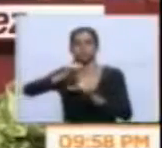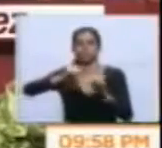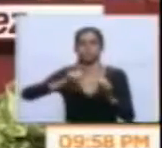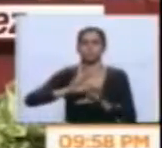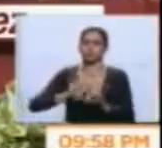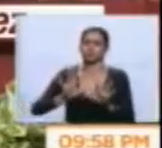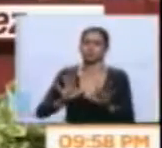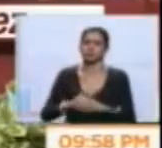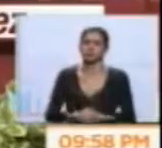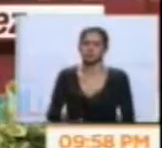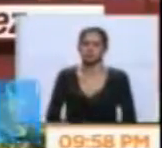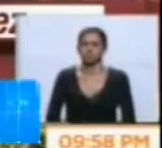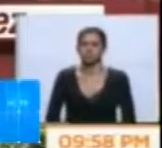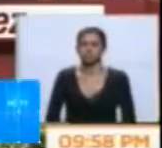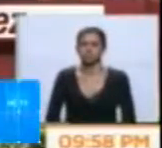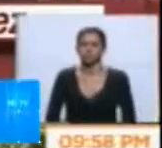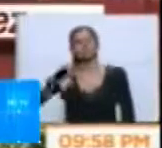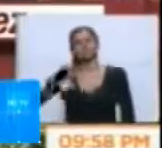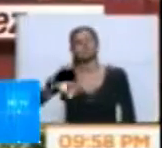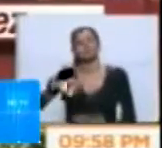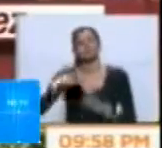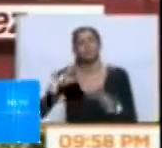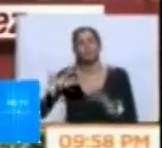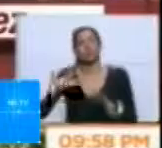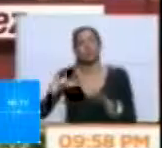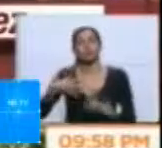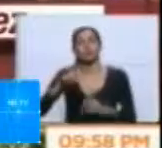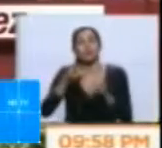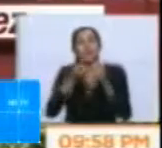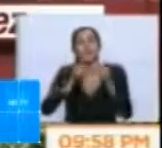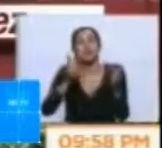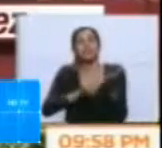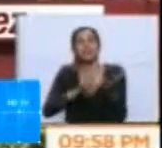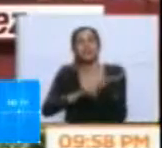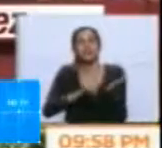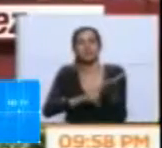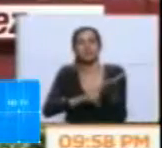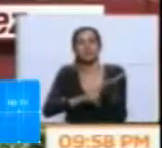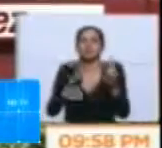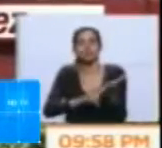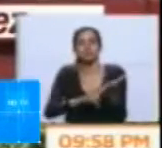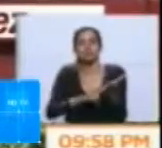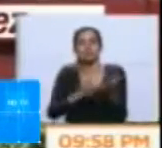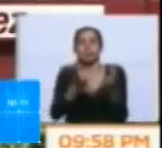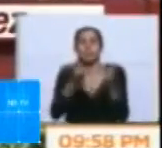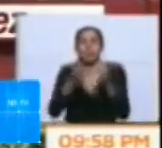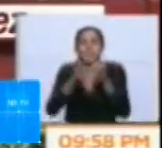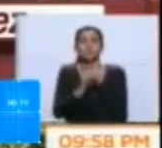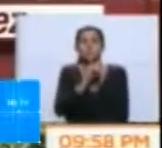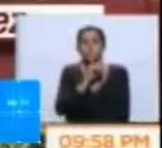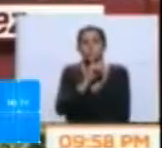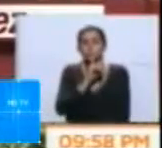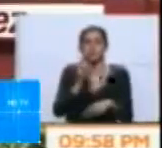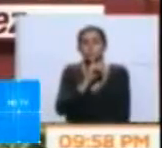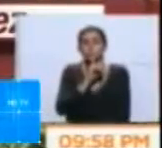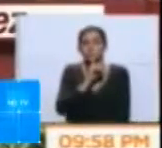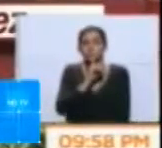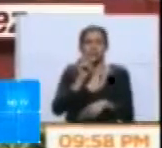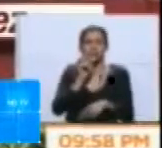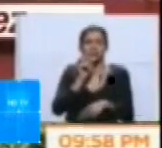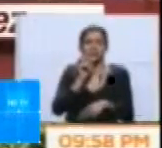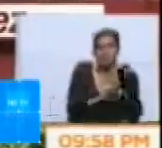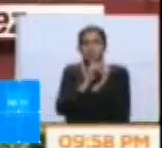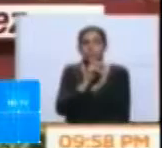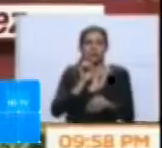basta. Venezuela requiere y necesita paz, la paz verdadera, no la paz de los sepulcros, no, la paz verdadera, y se